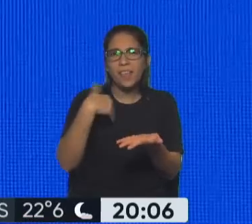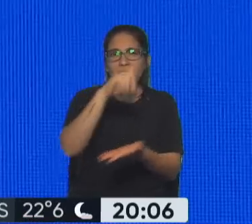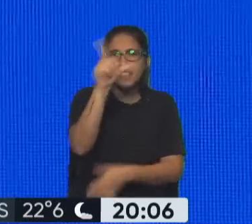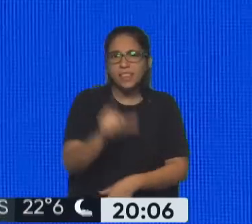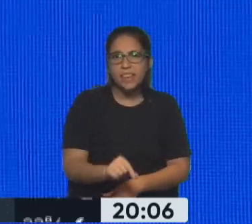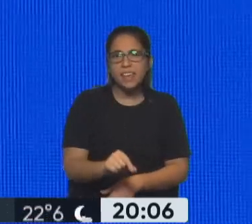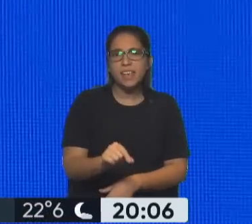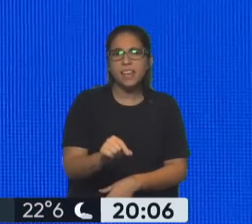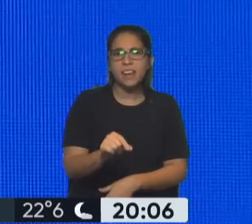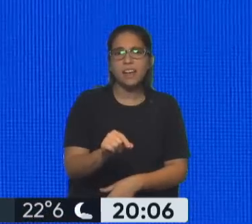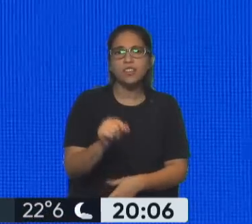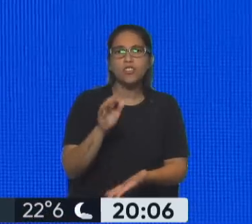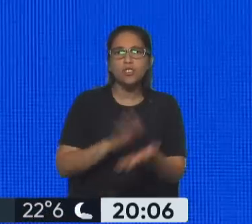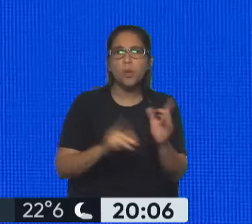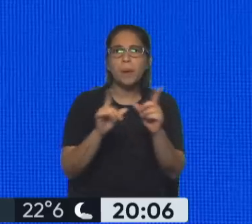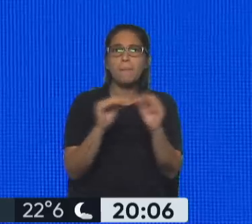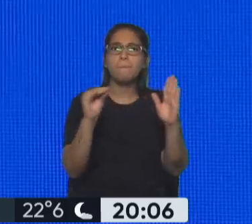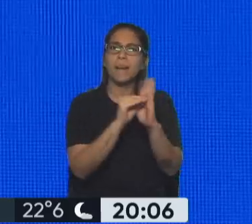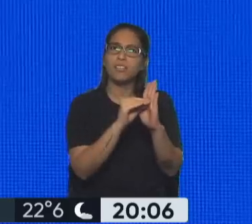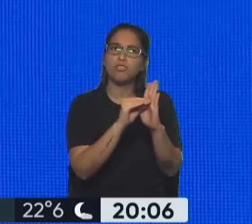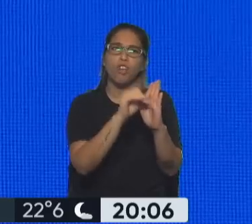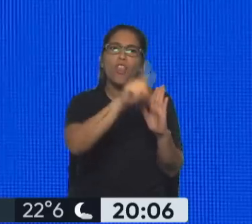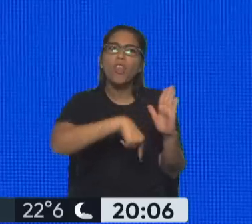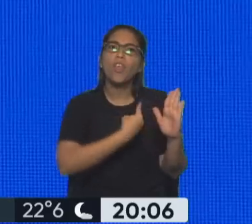en materia de conformación de precios